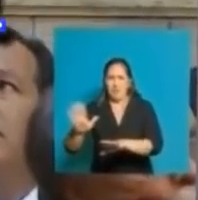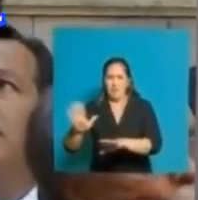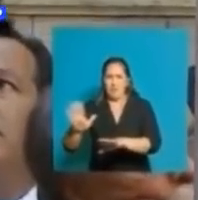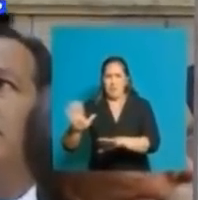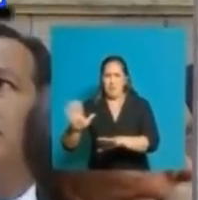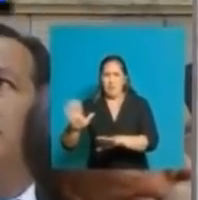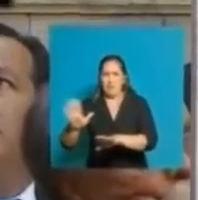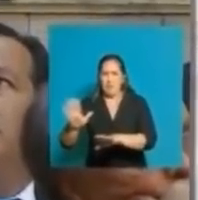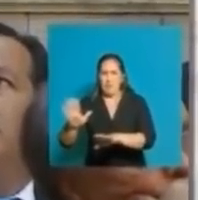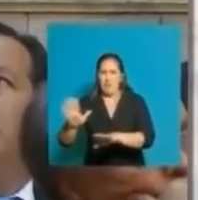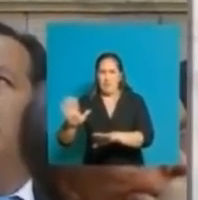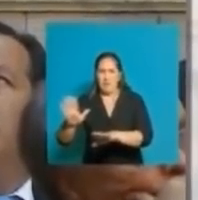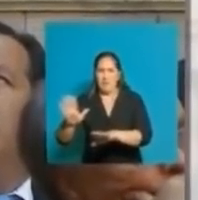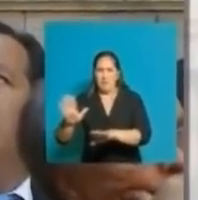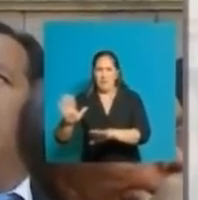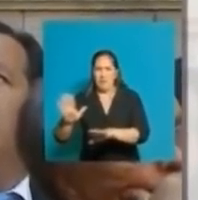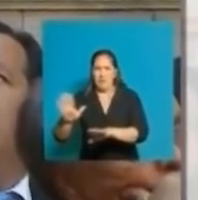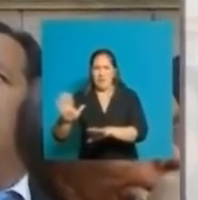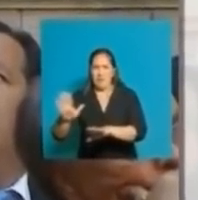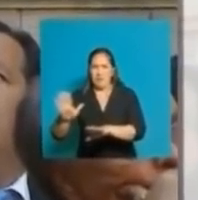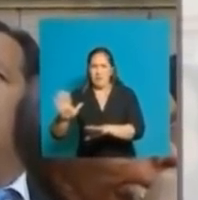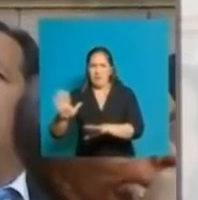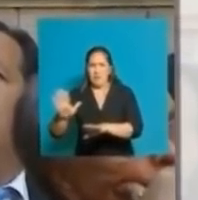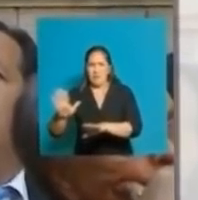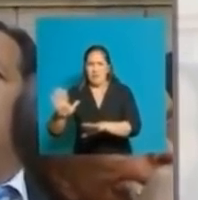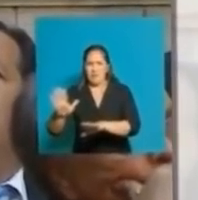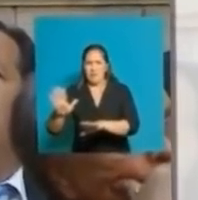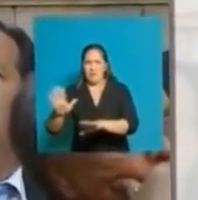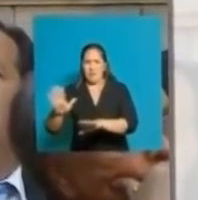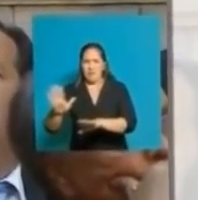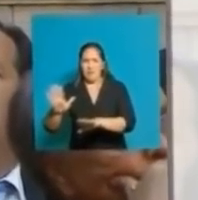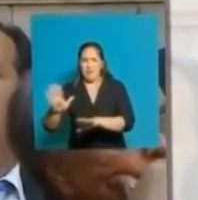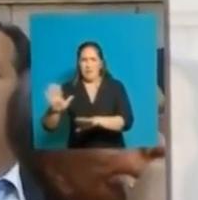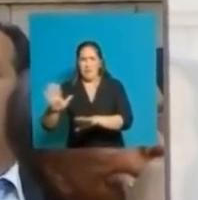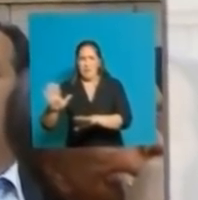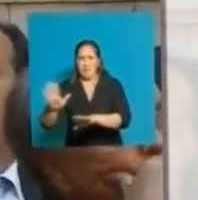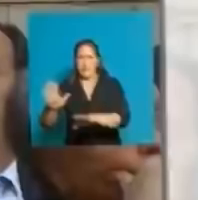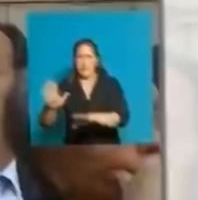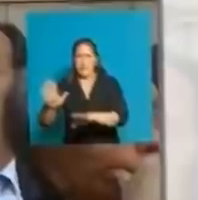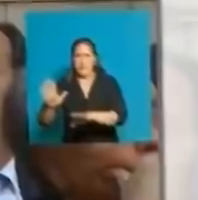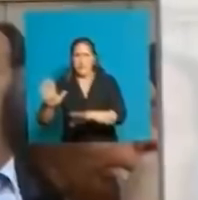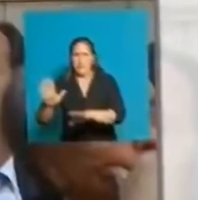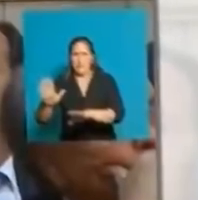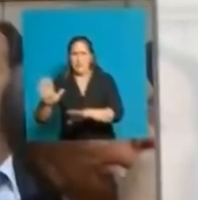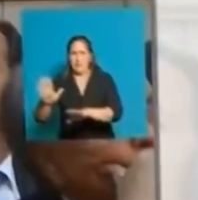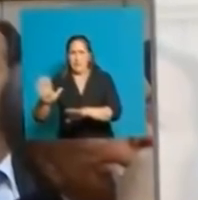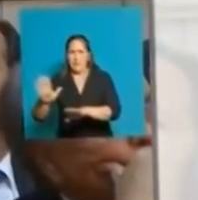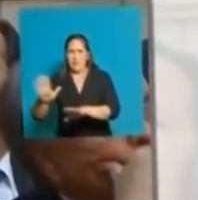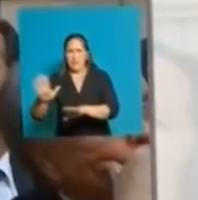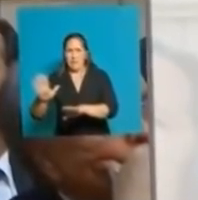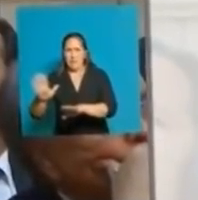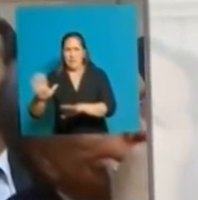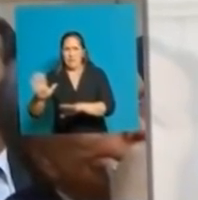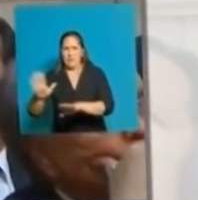para diputados electos, ordenó Michetti.